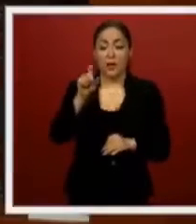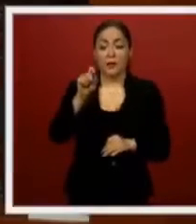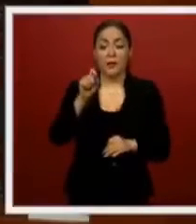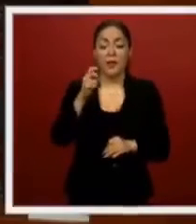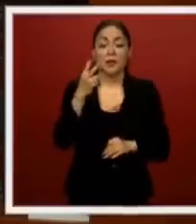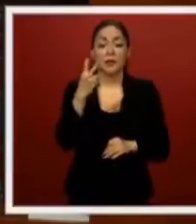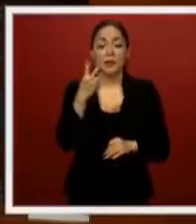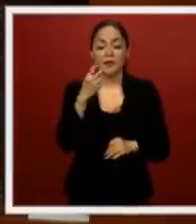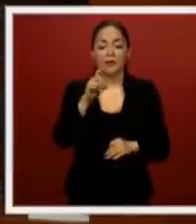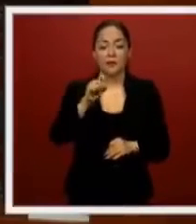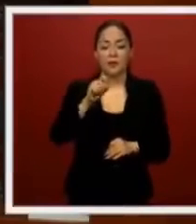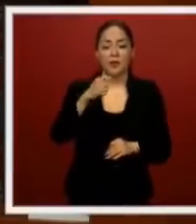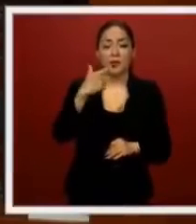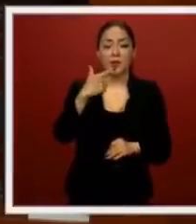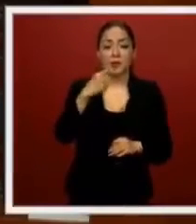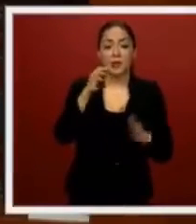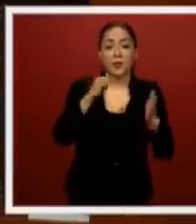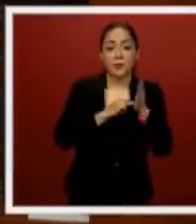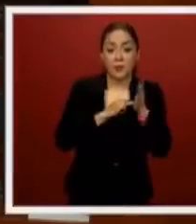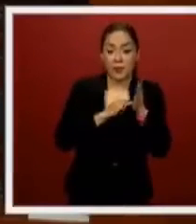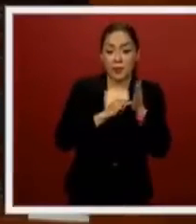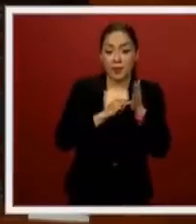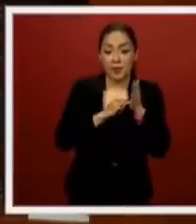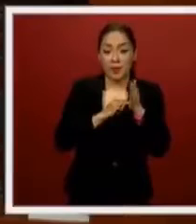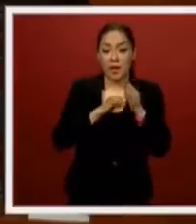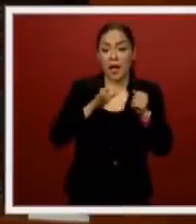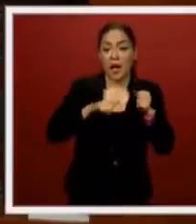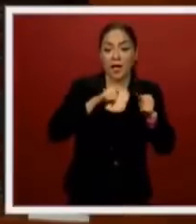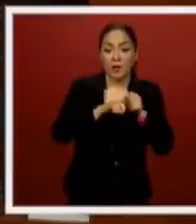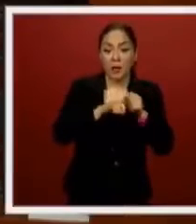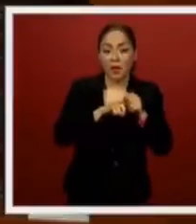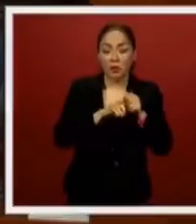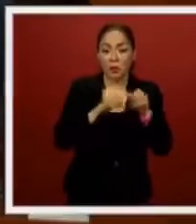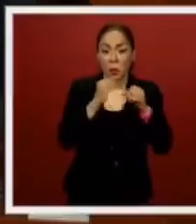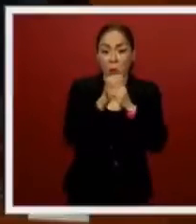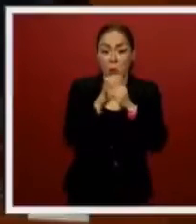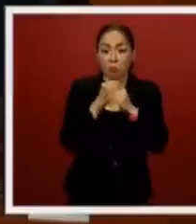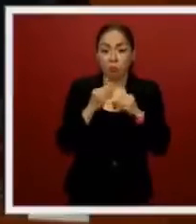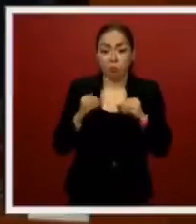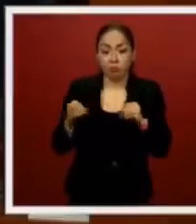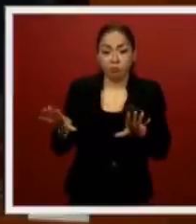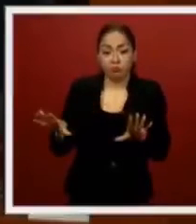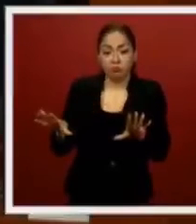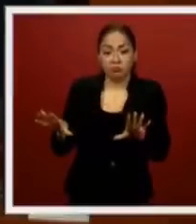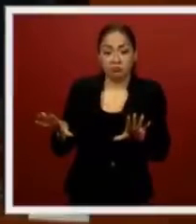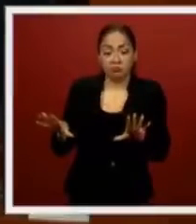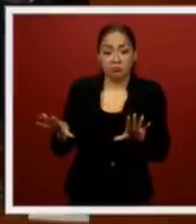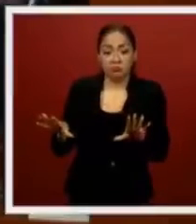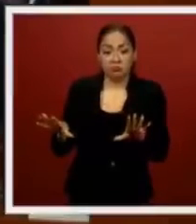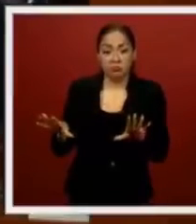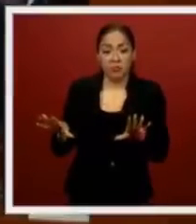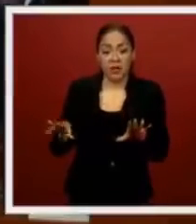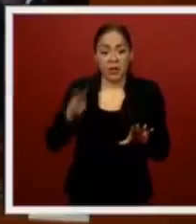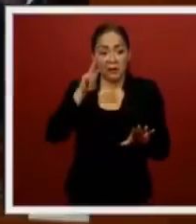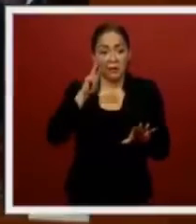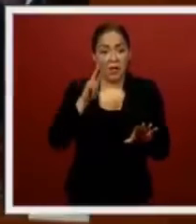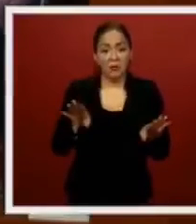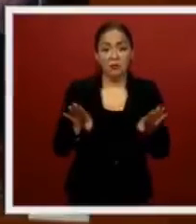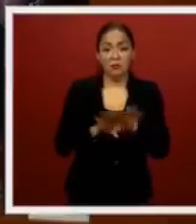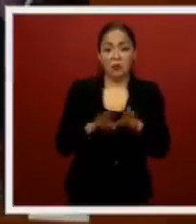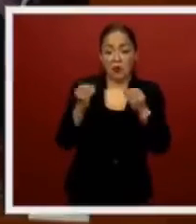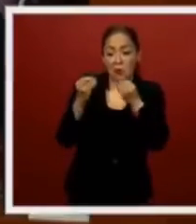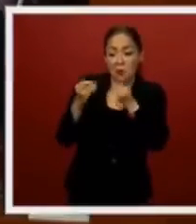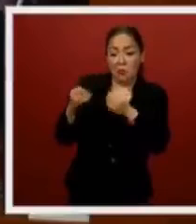27,000 y 100,000 especies cada año. Cada año estamos perdiendo diversidad